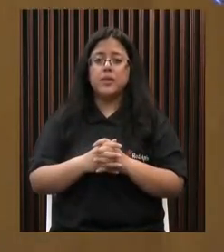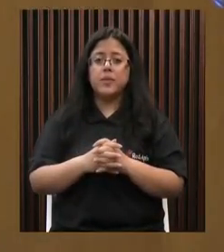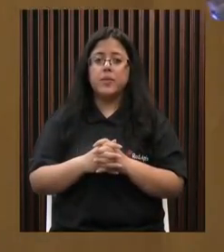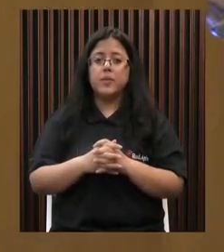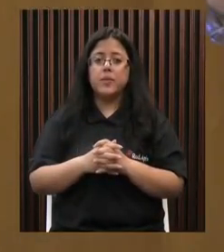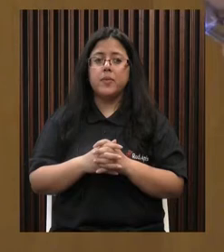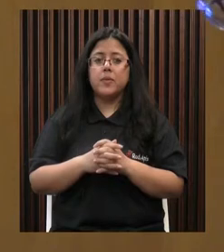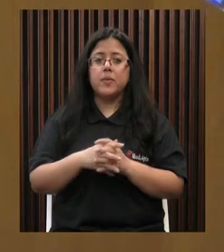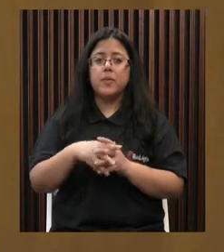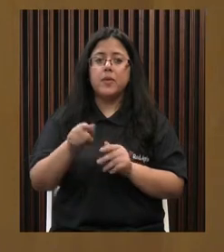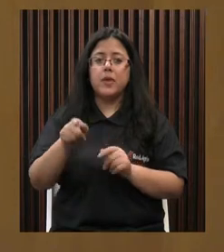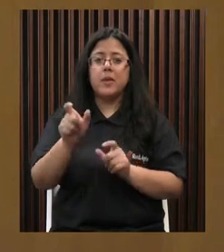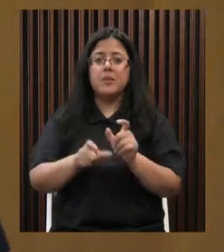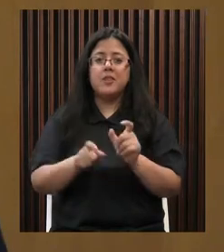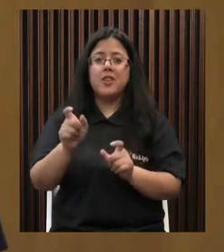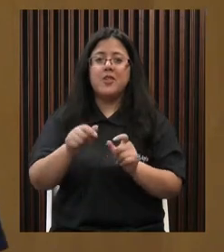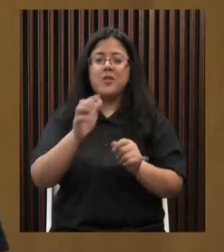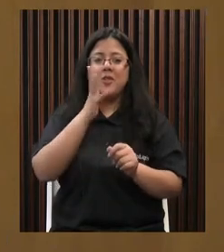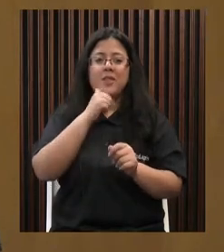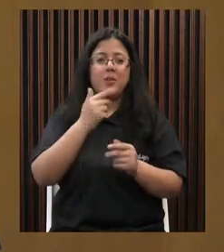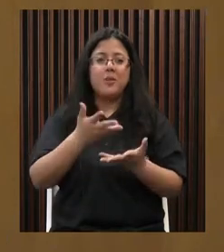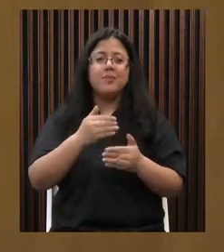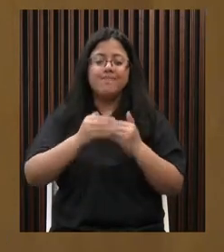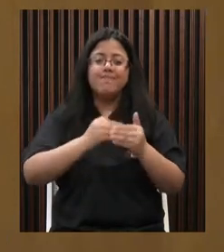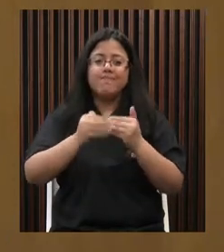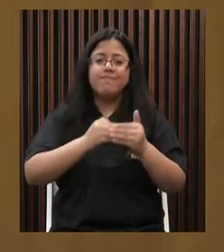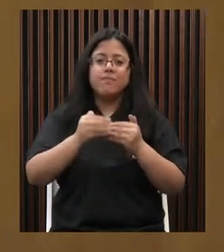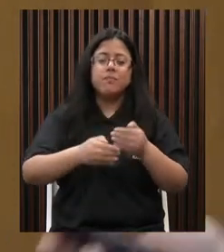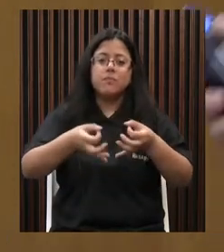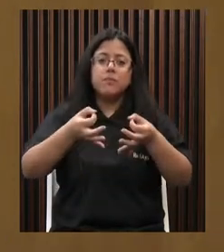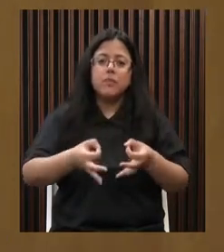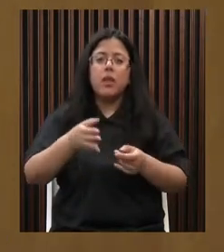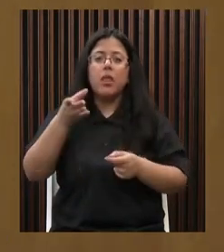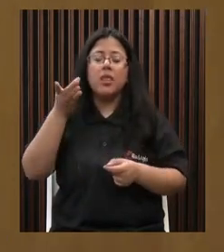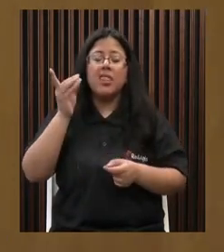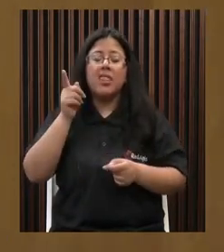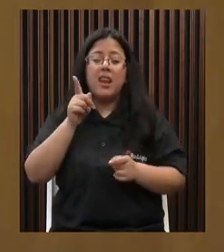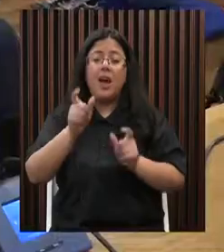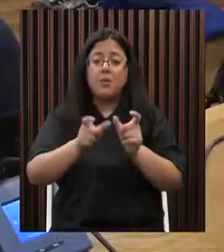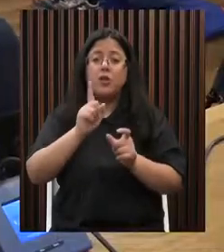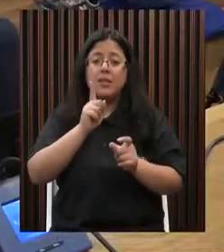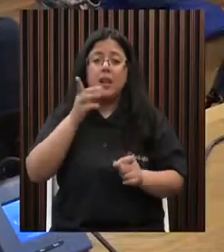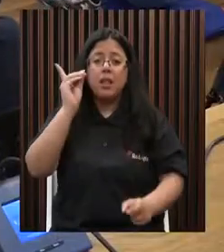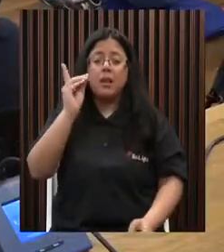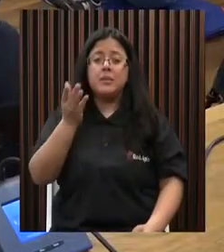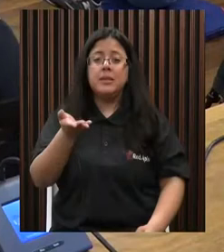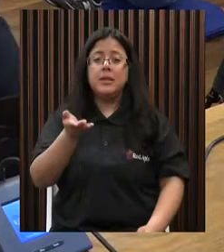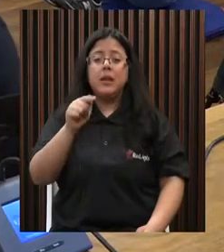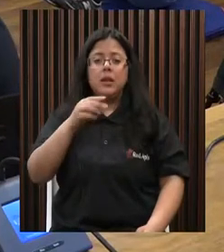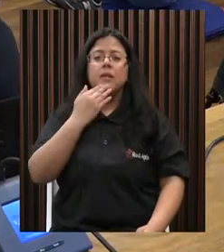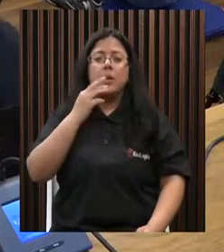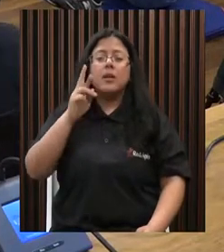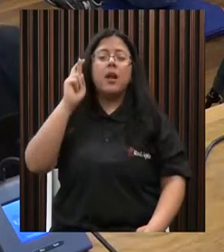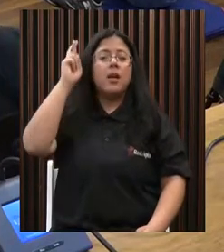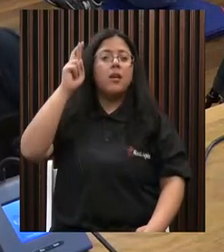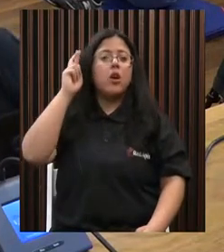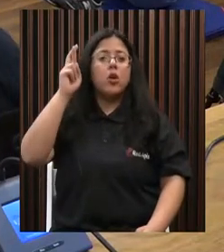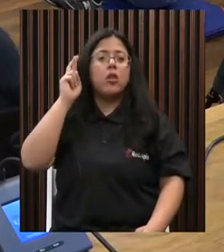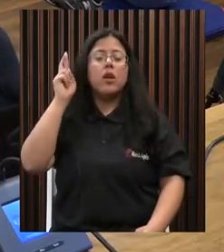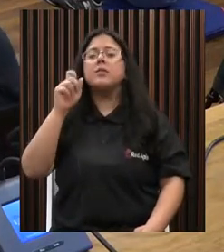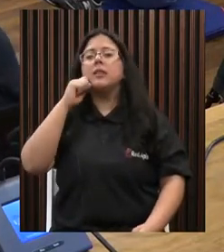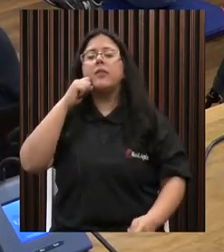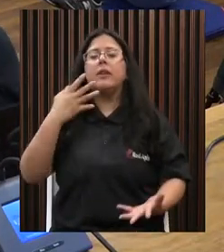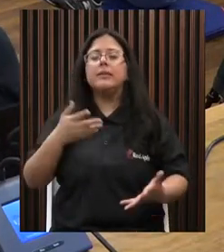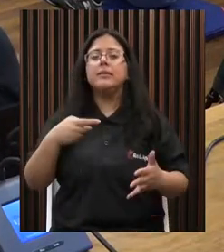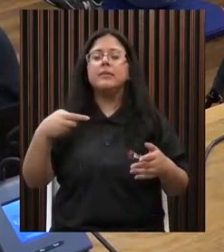no habían estado involucrados en ese proceso, personas que tenían discapacidad. Y recordar que era con peldaños esto,